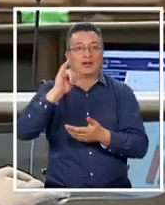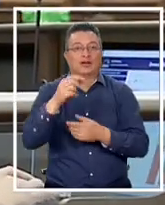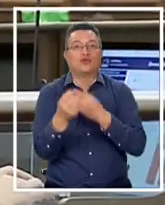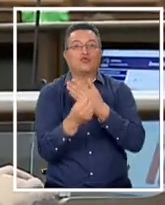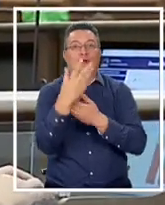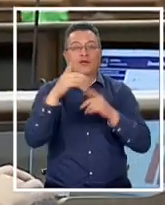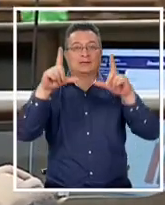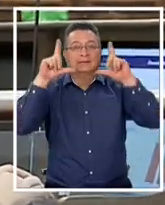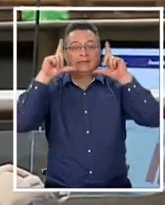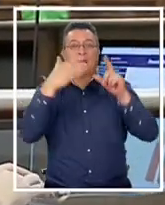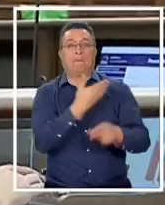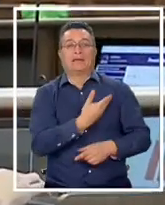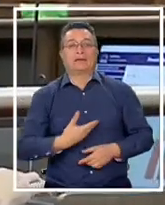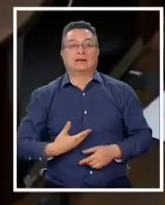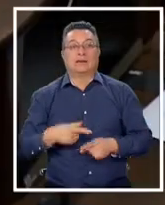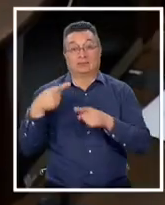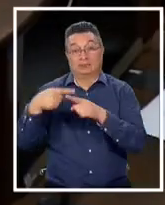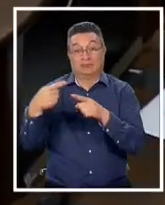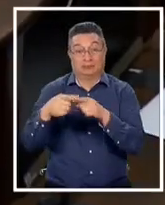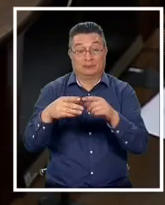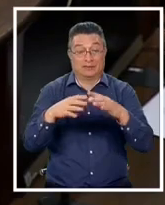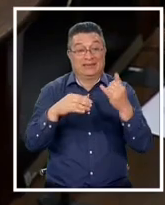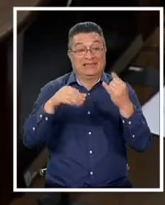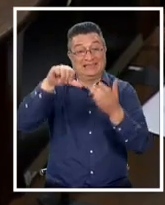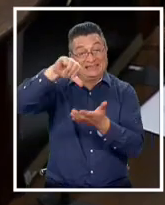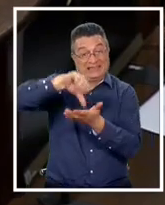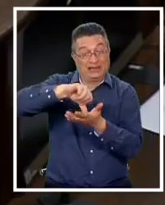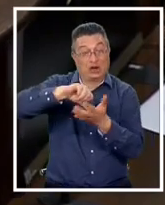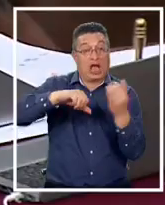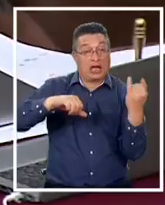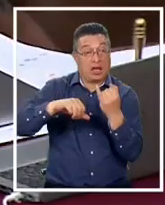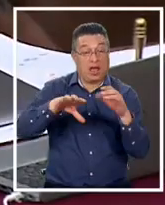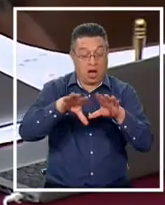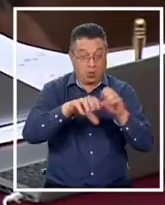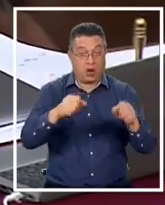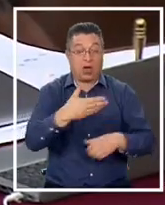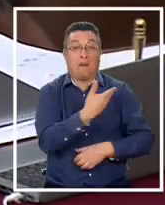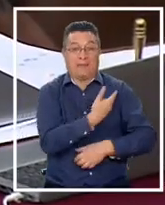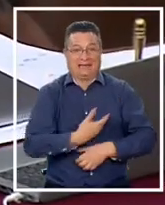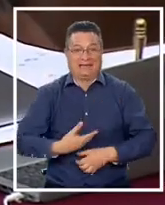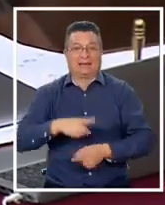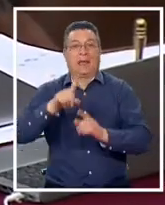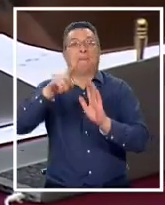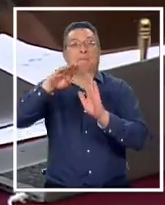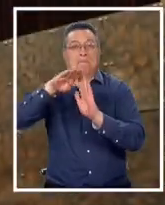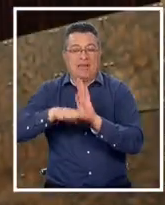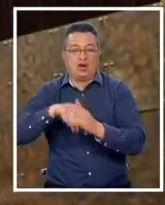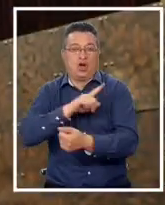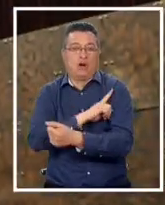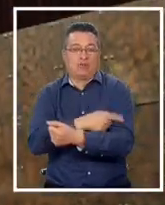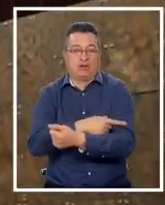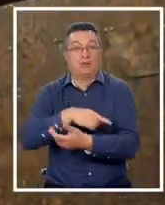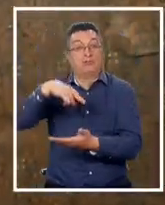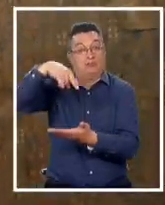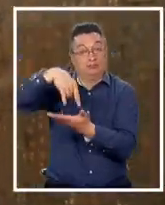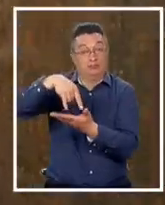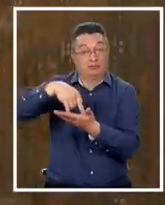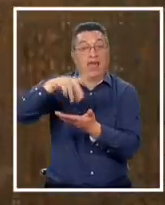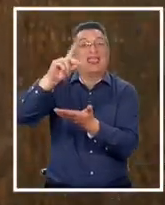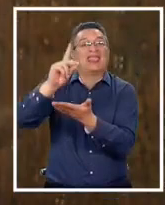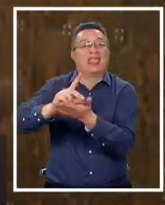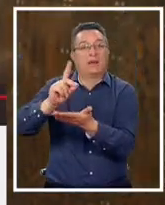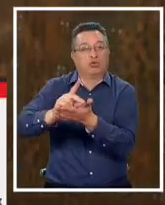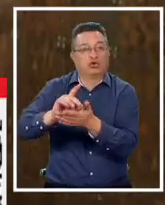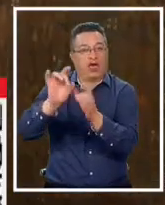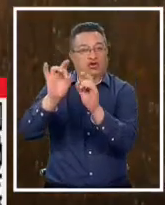presidencial. Diferentes colectivos del centro y la izquierda acordaron un mandatario con menos poderes y un Congreso de diputados y